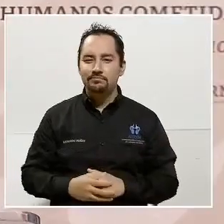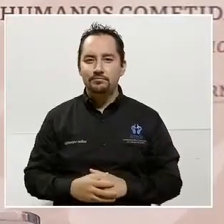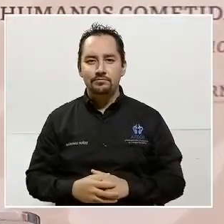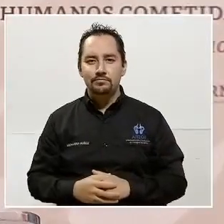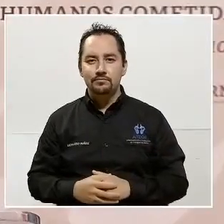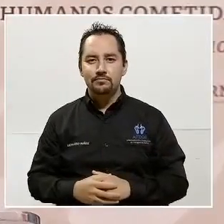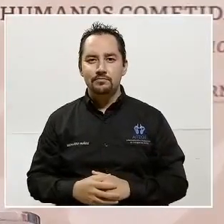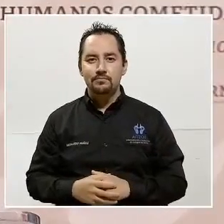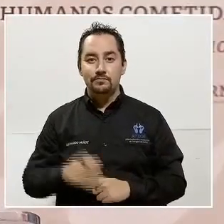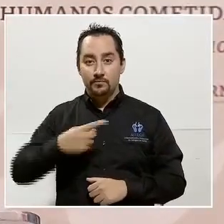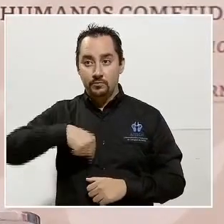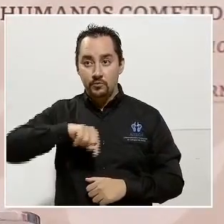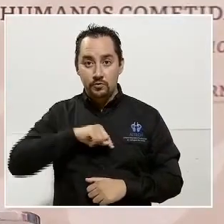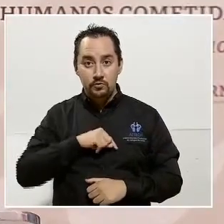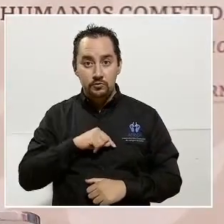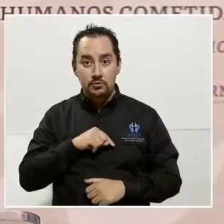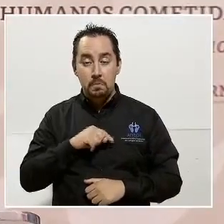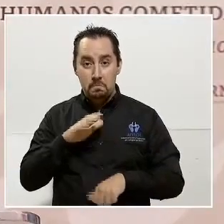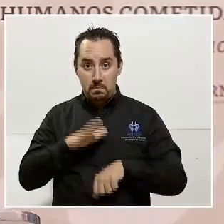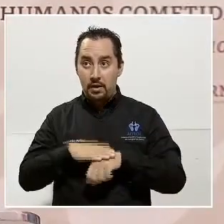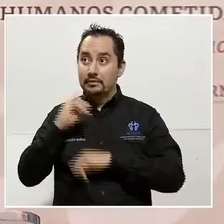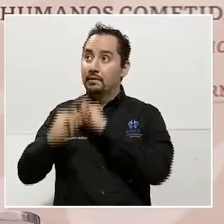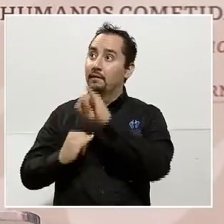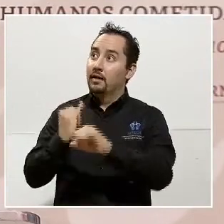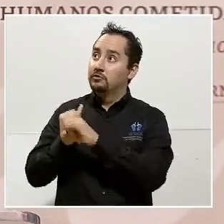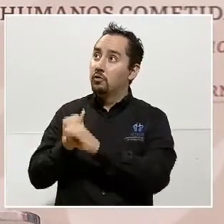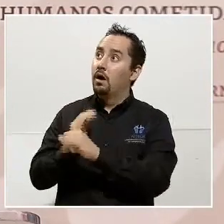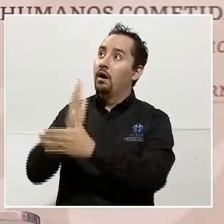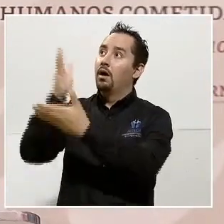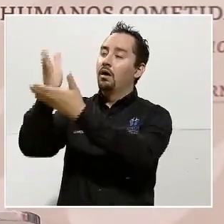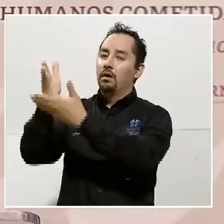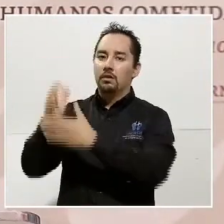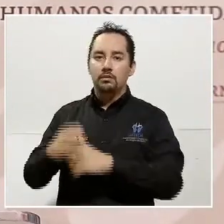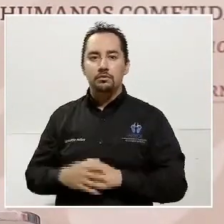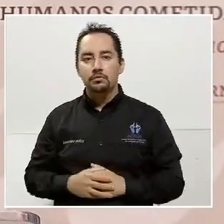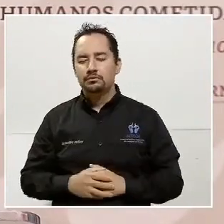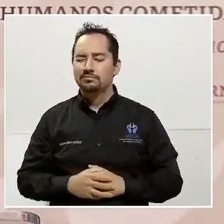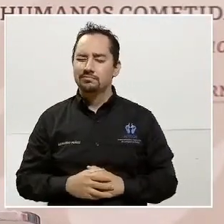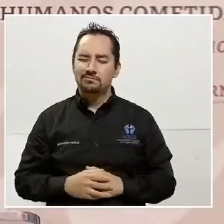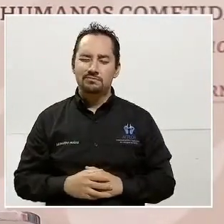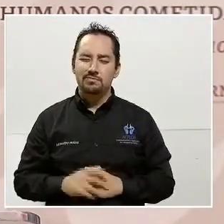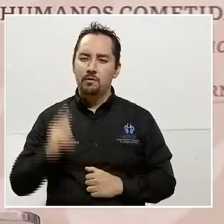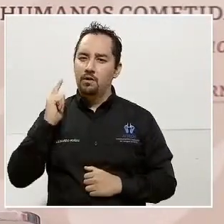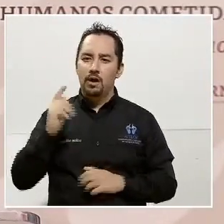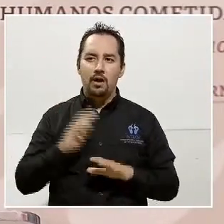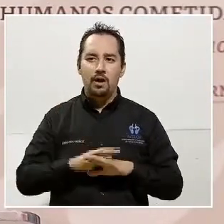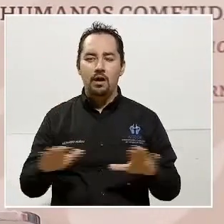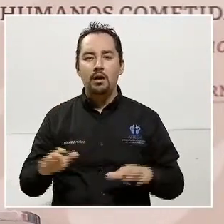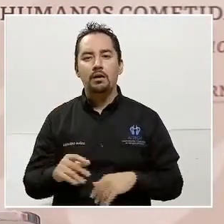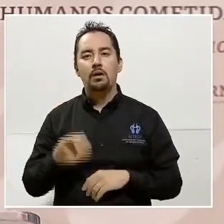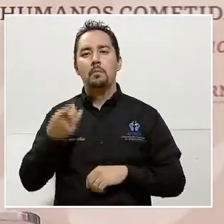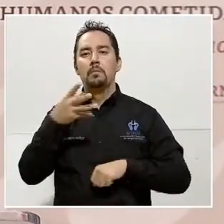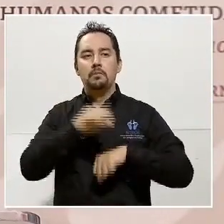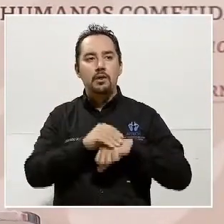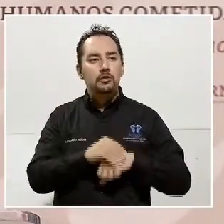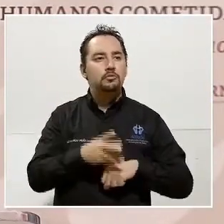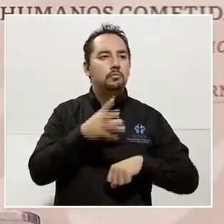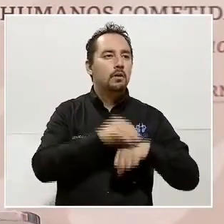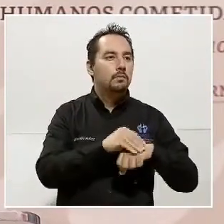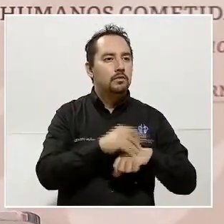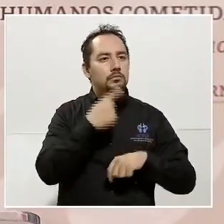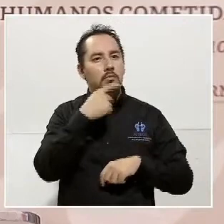ya a acudir a instancias internacionales ni nos desgasten en amparos para que una diligencia